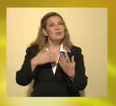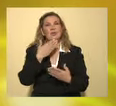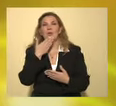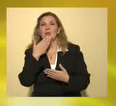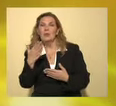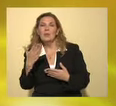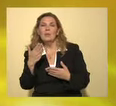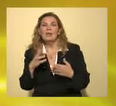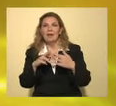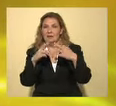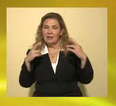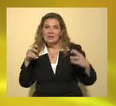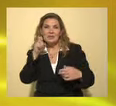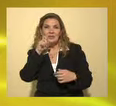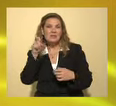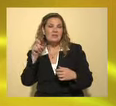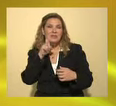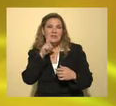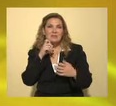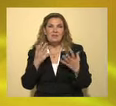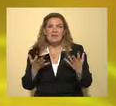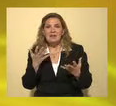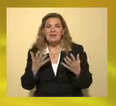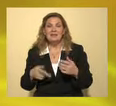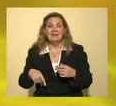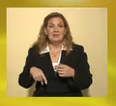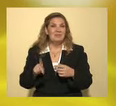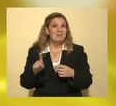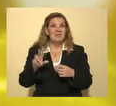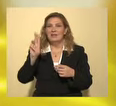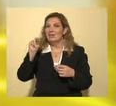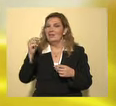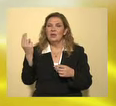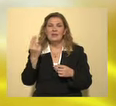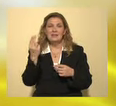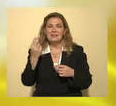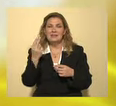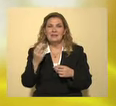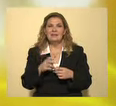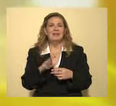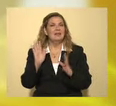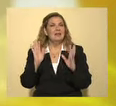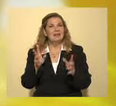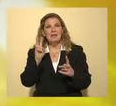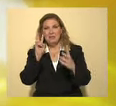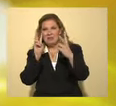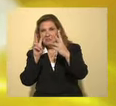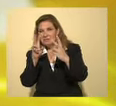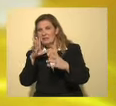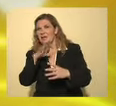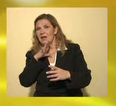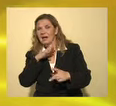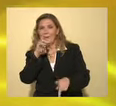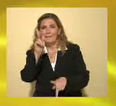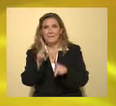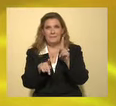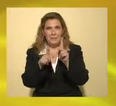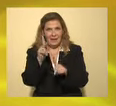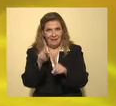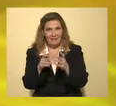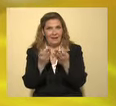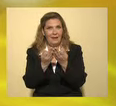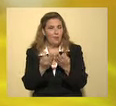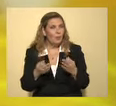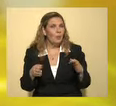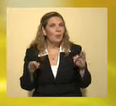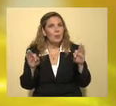colgarla de la lámpara, hacer el salto del tigre. Y de repente no es necesario. No. Vamos a vernos y ¿qué es lo que hay? Hablar. ¿No? Exactamente. Es muy